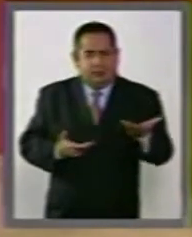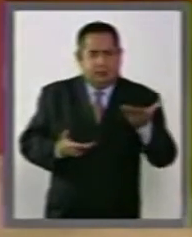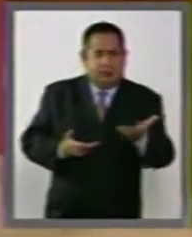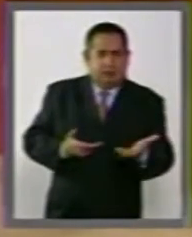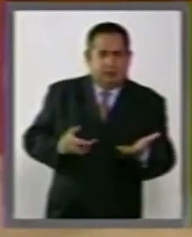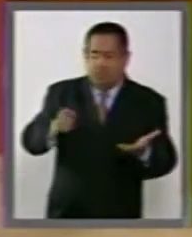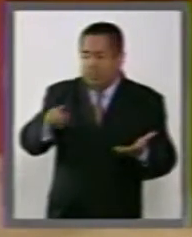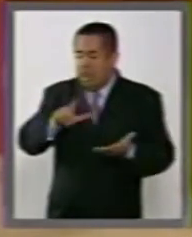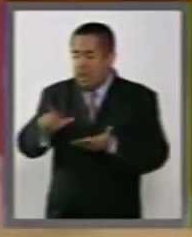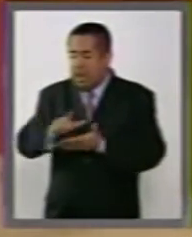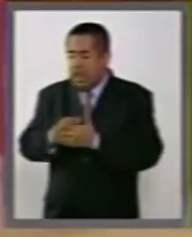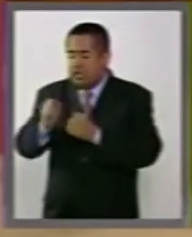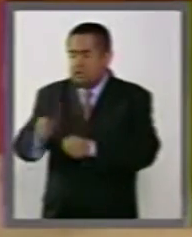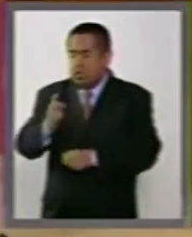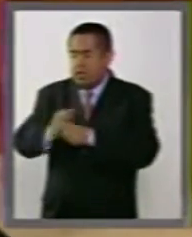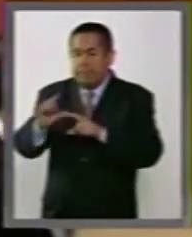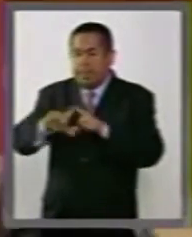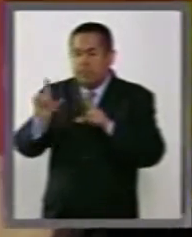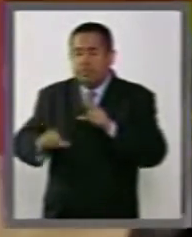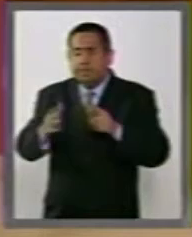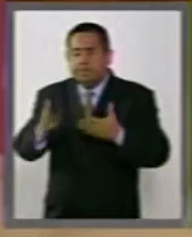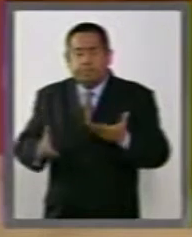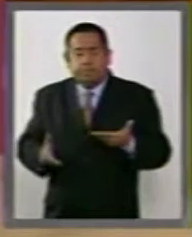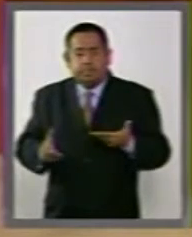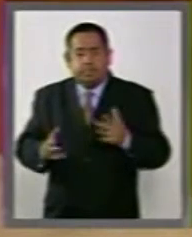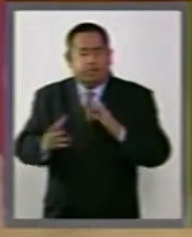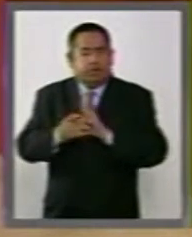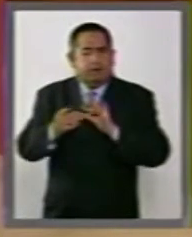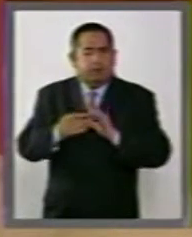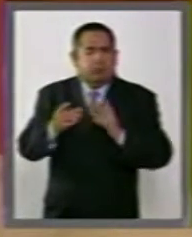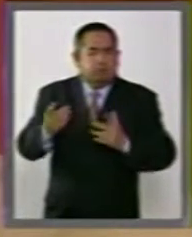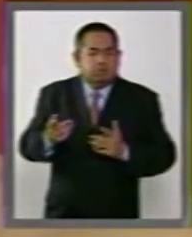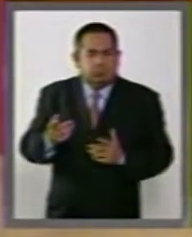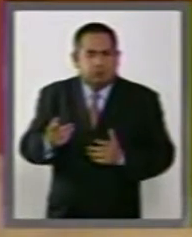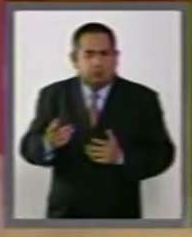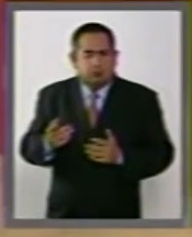y lo que dice la Ley de Seguridad Nacional, que